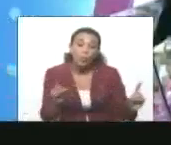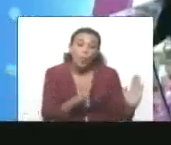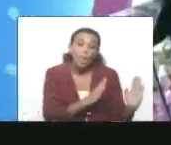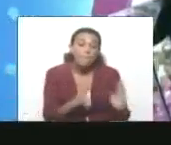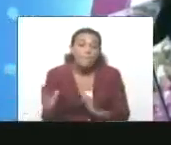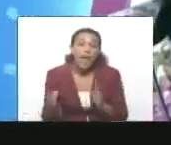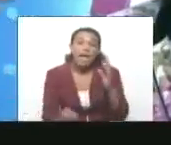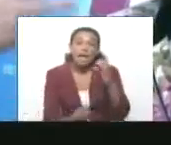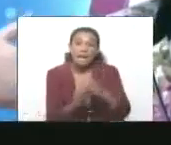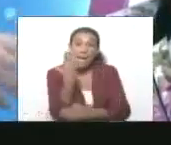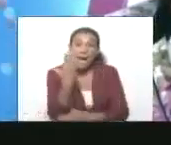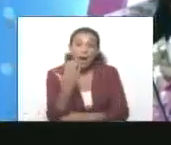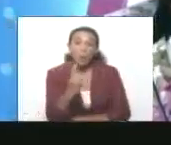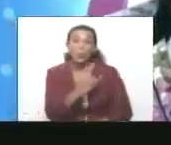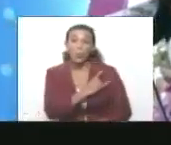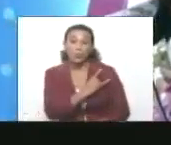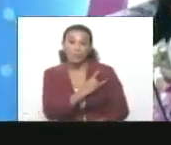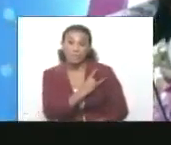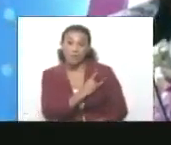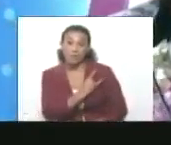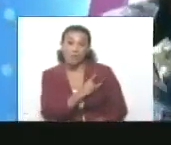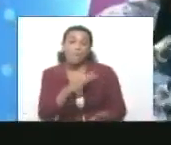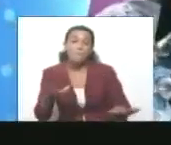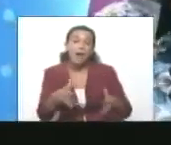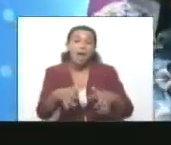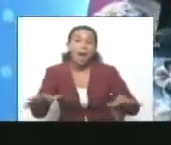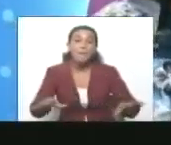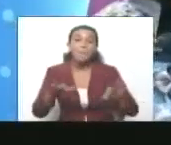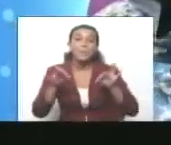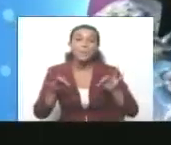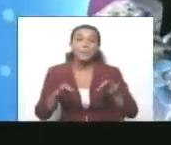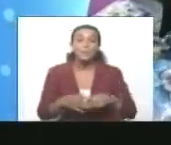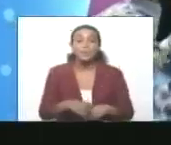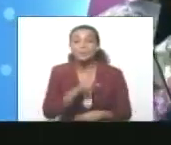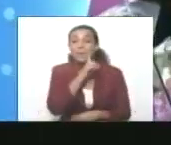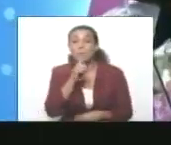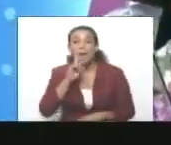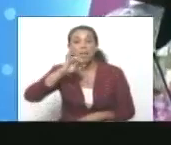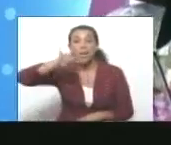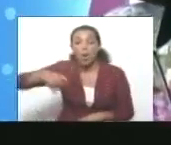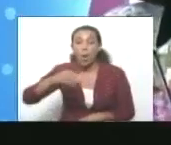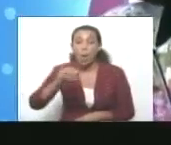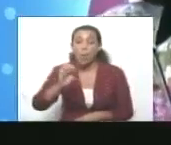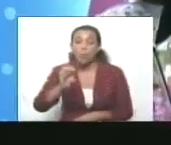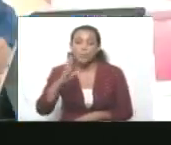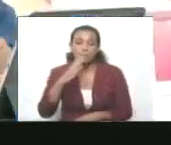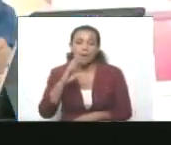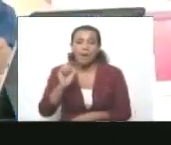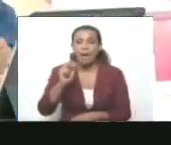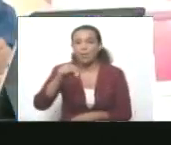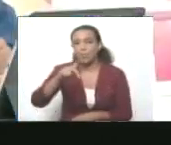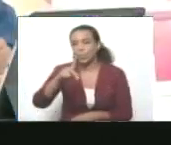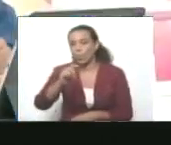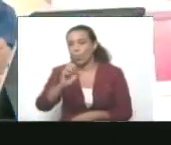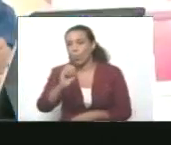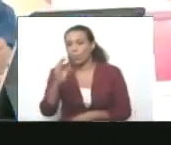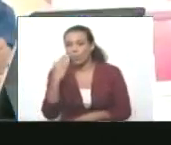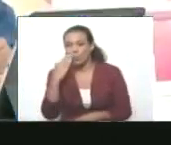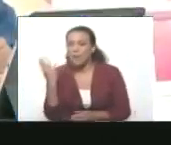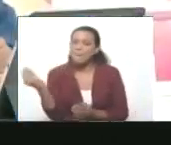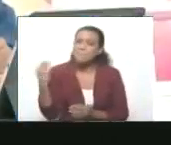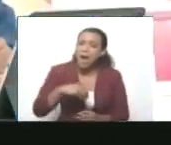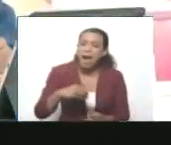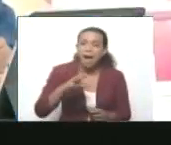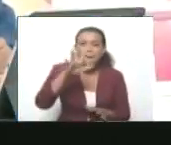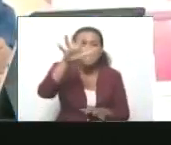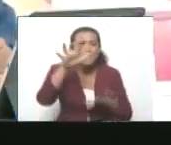es la creación de la Universidad para la Música José Antonio Abreu. Correcto, y que vengan miles de jóvenes músicos del